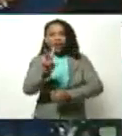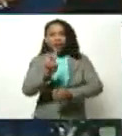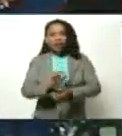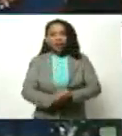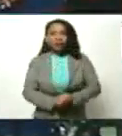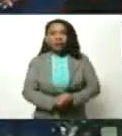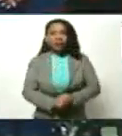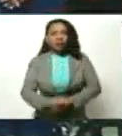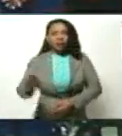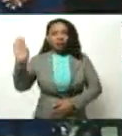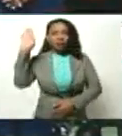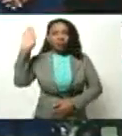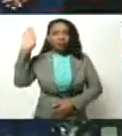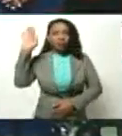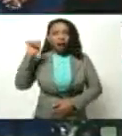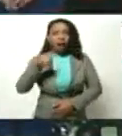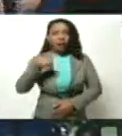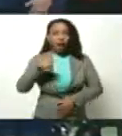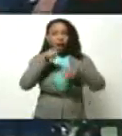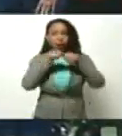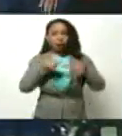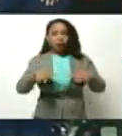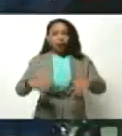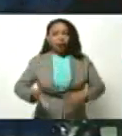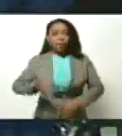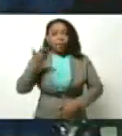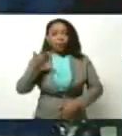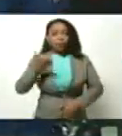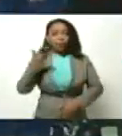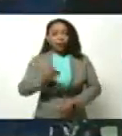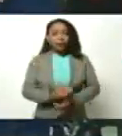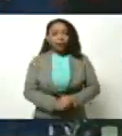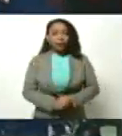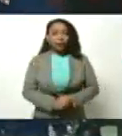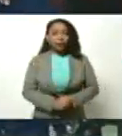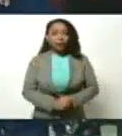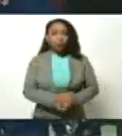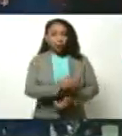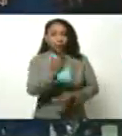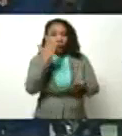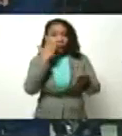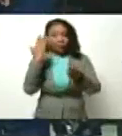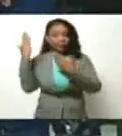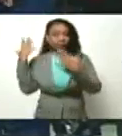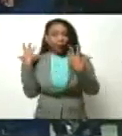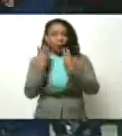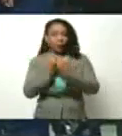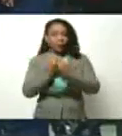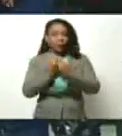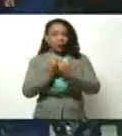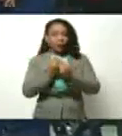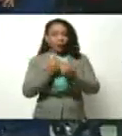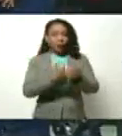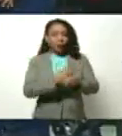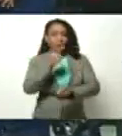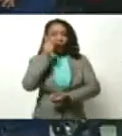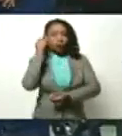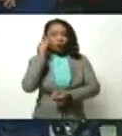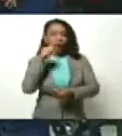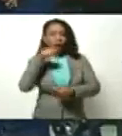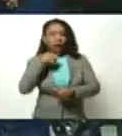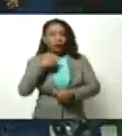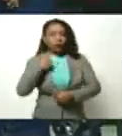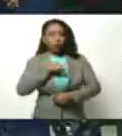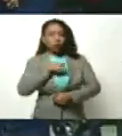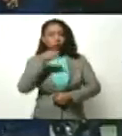juramente juramento esta estructura muy importante fíjense algo compañero hermanos y hermanas aquí